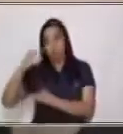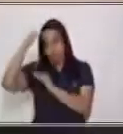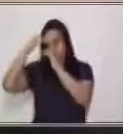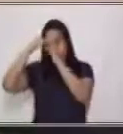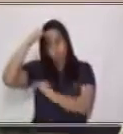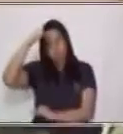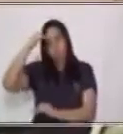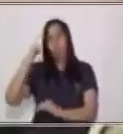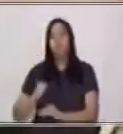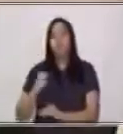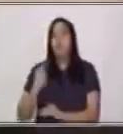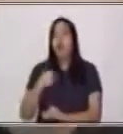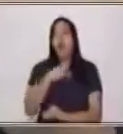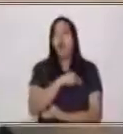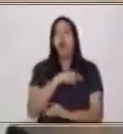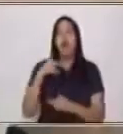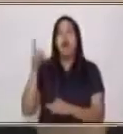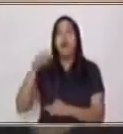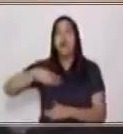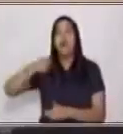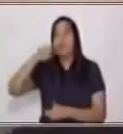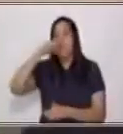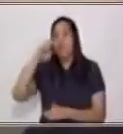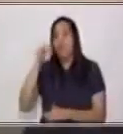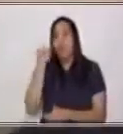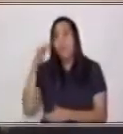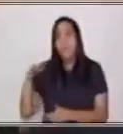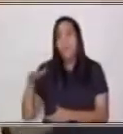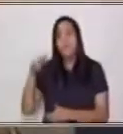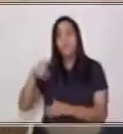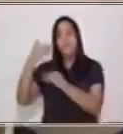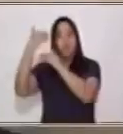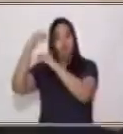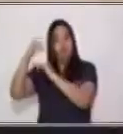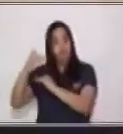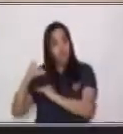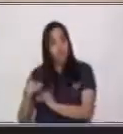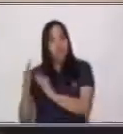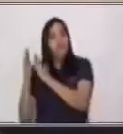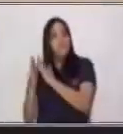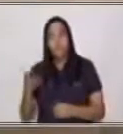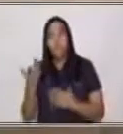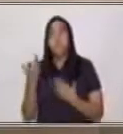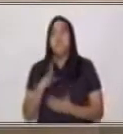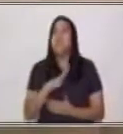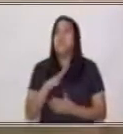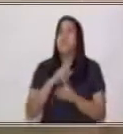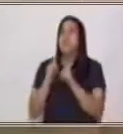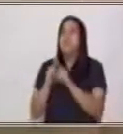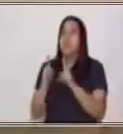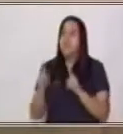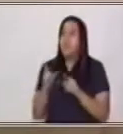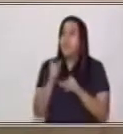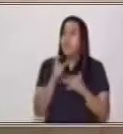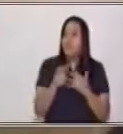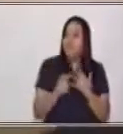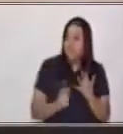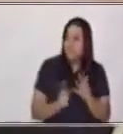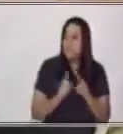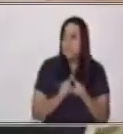de columnas va a ir creciendo hacia la derecha hasta llegar al valor n. Y luego las filas